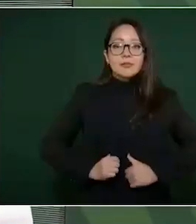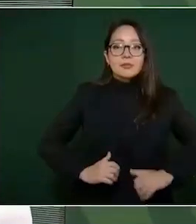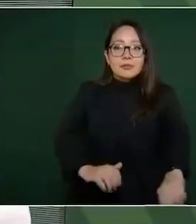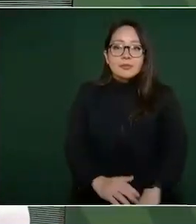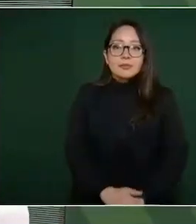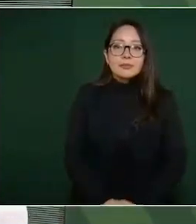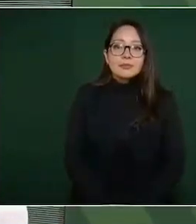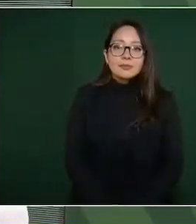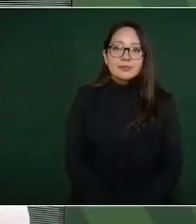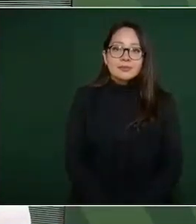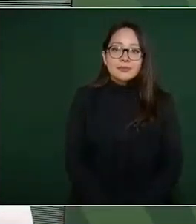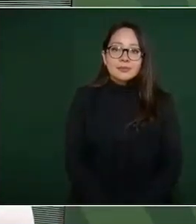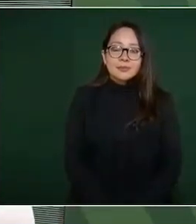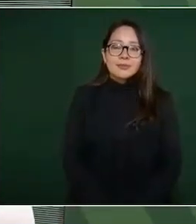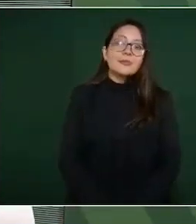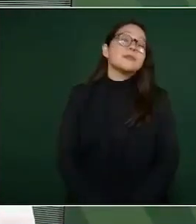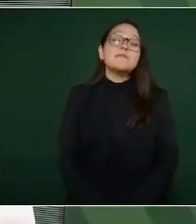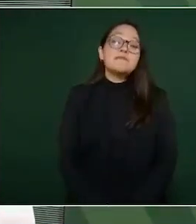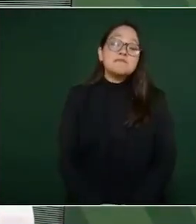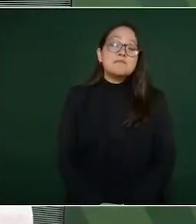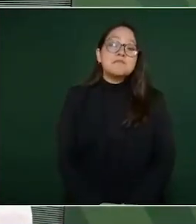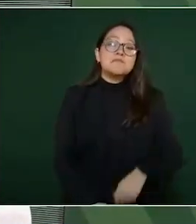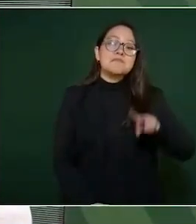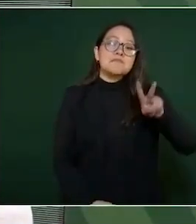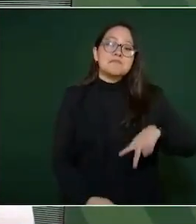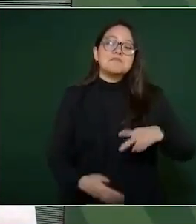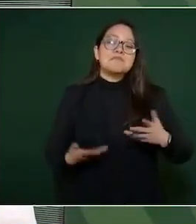está moralmente